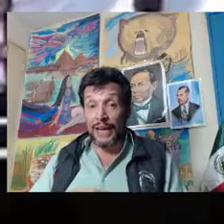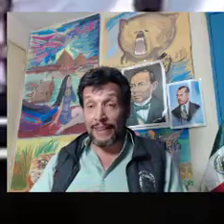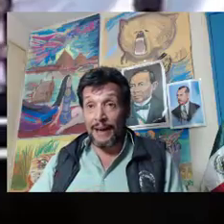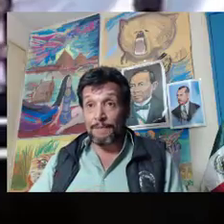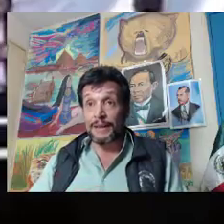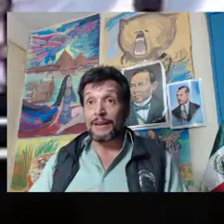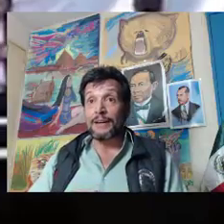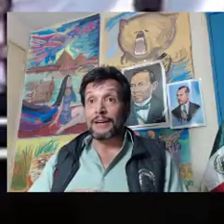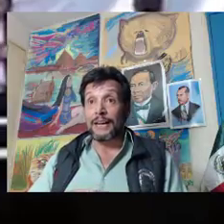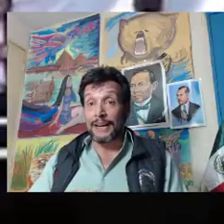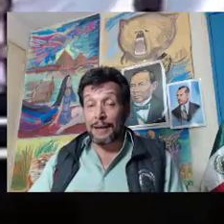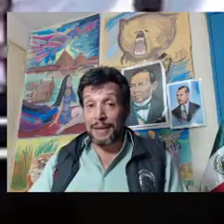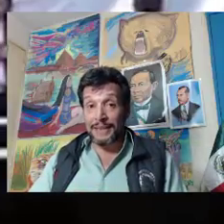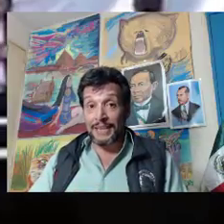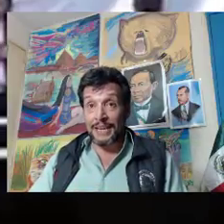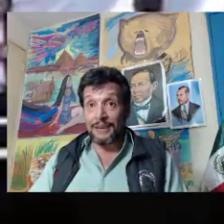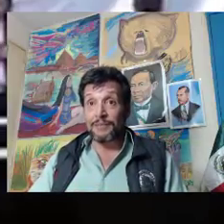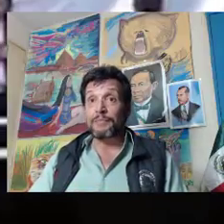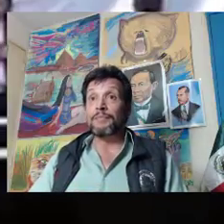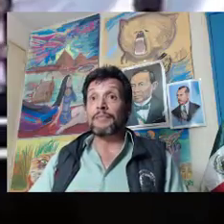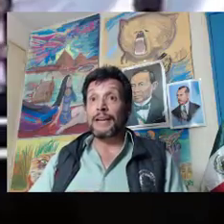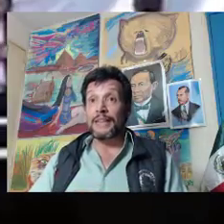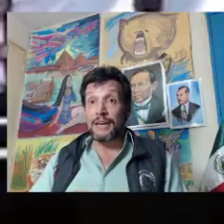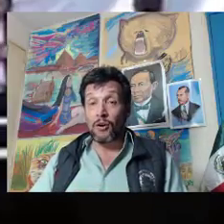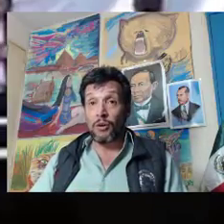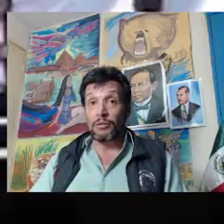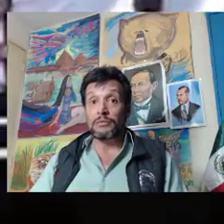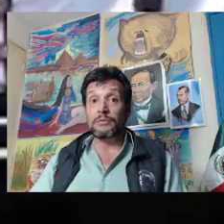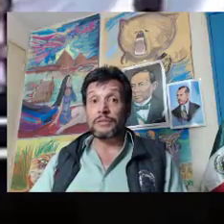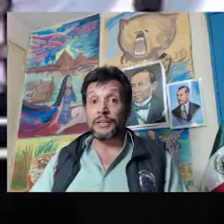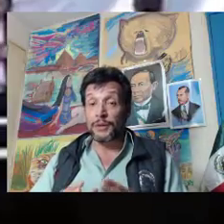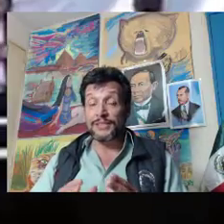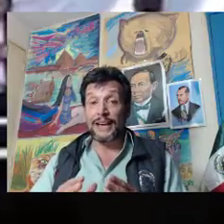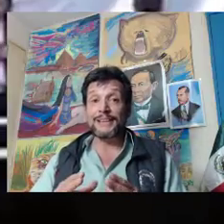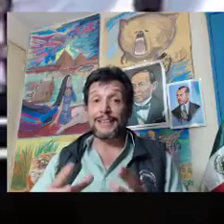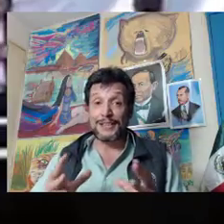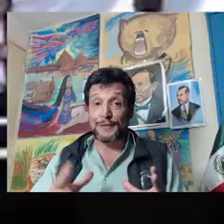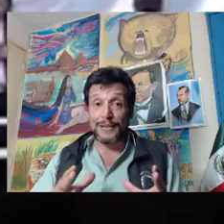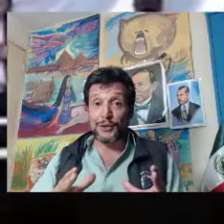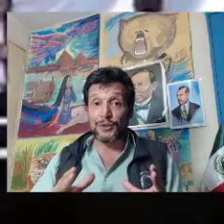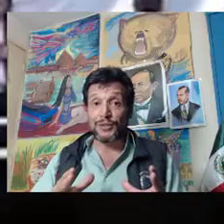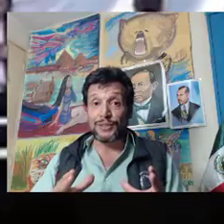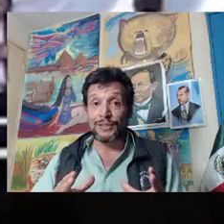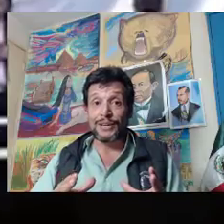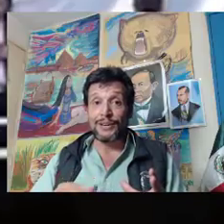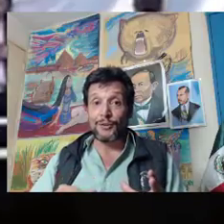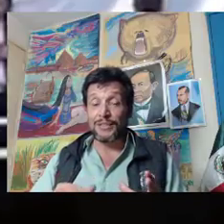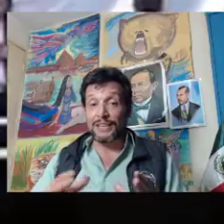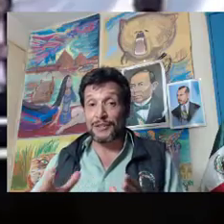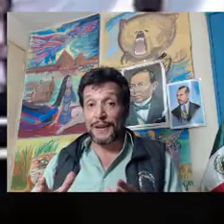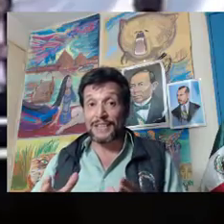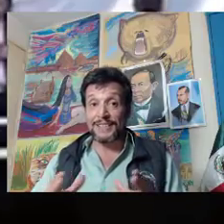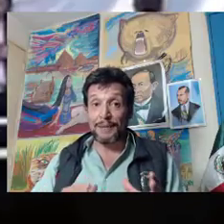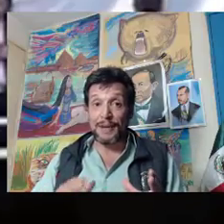una diputada que realmente le dijo, si no están satisfechos o satisfechas,